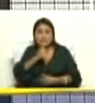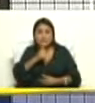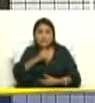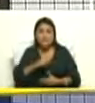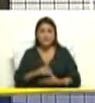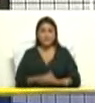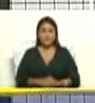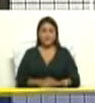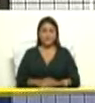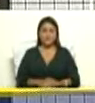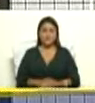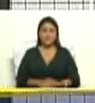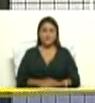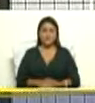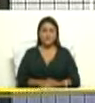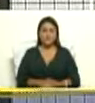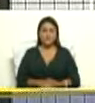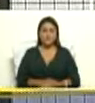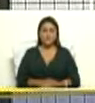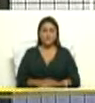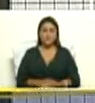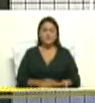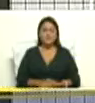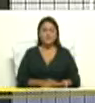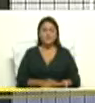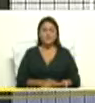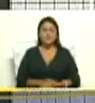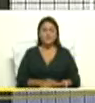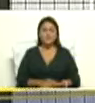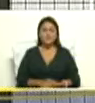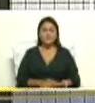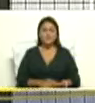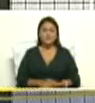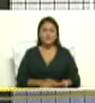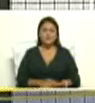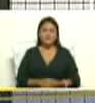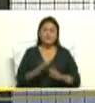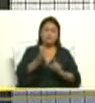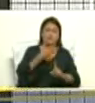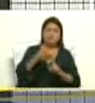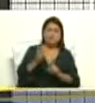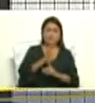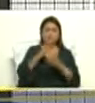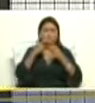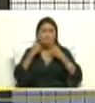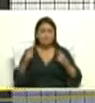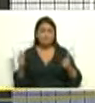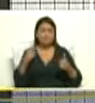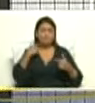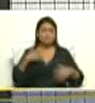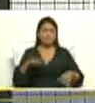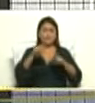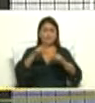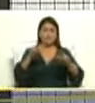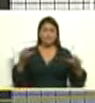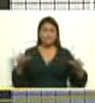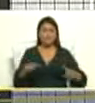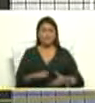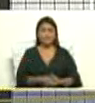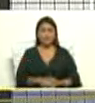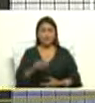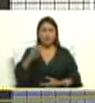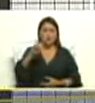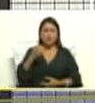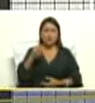la guerrilla Los caminos de la tortura la desaparición Fernando Soto rojas